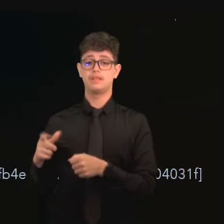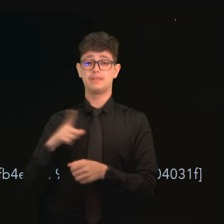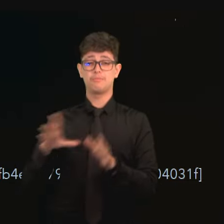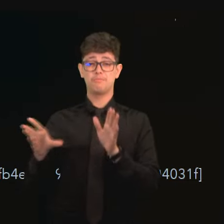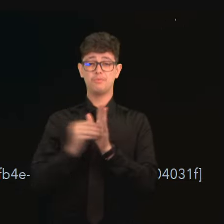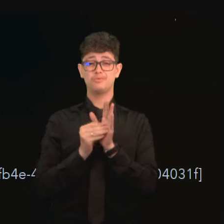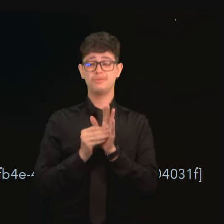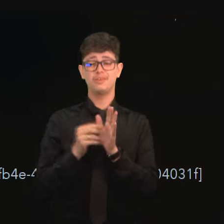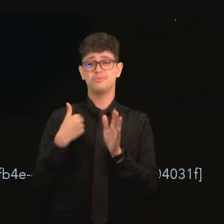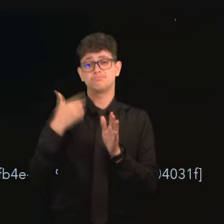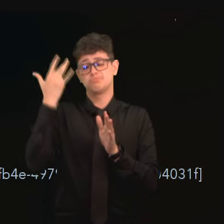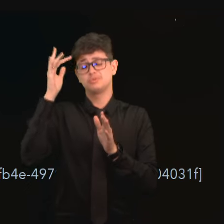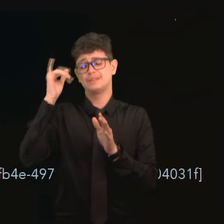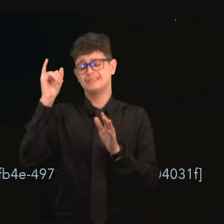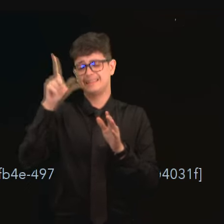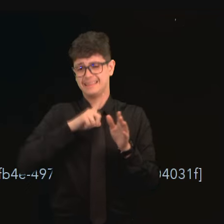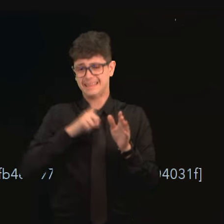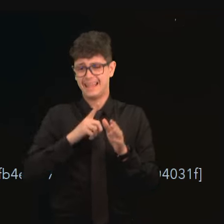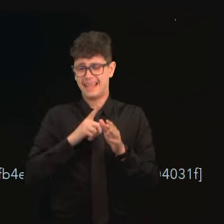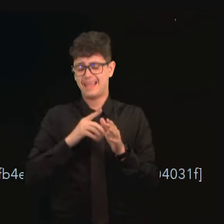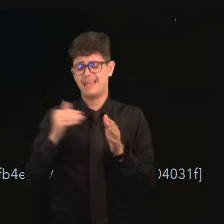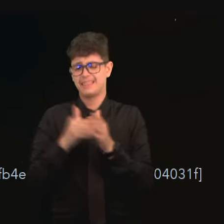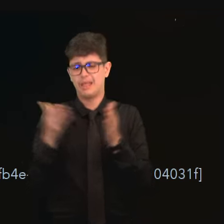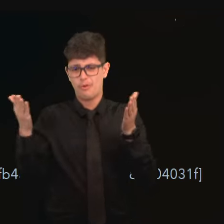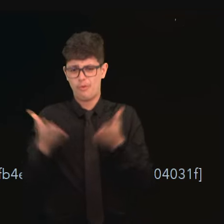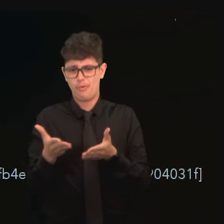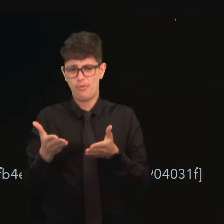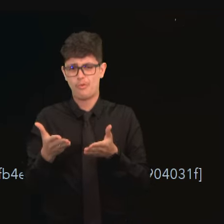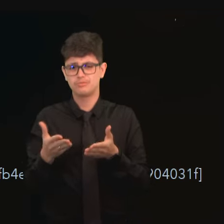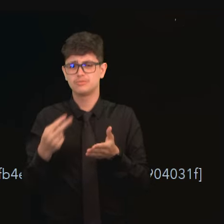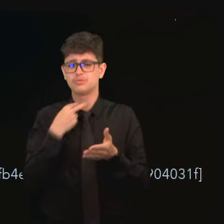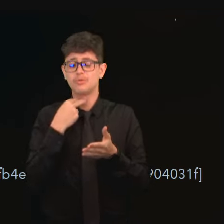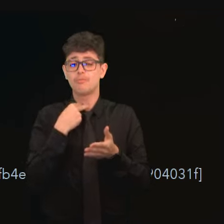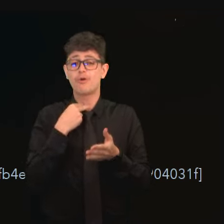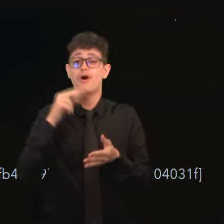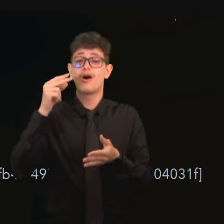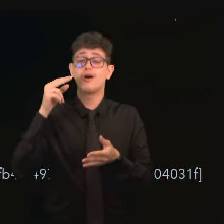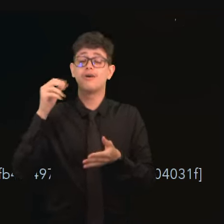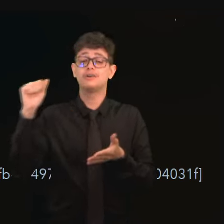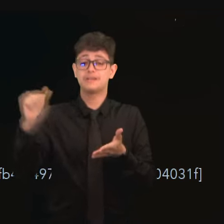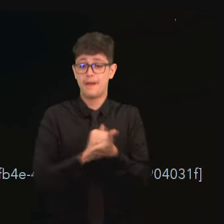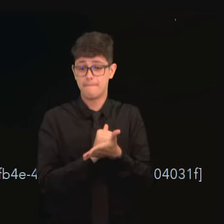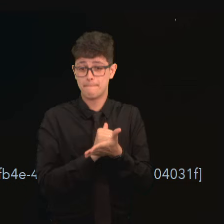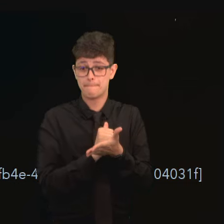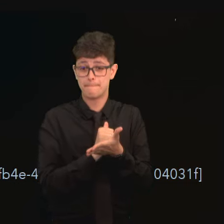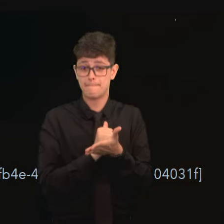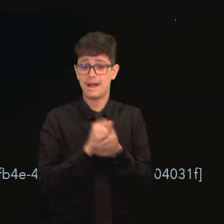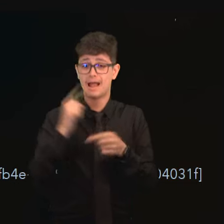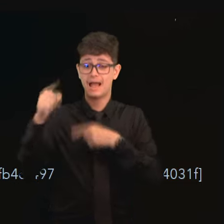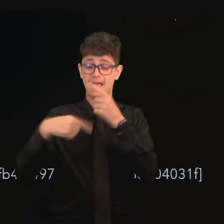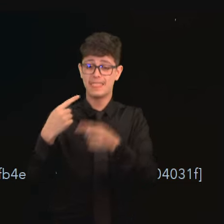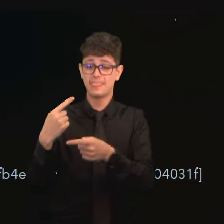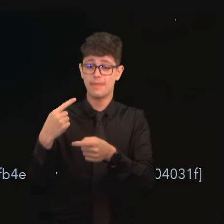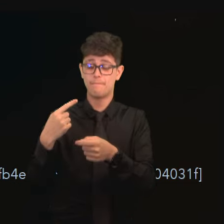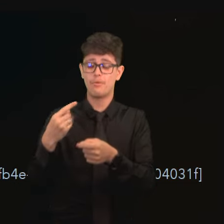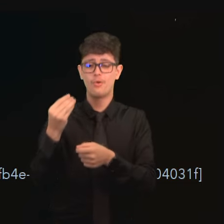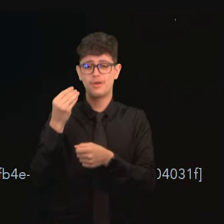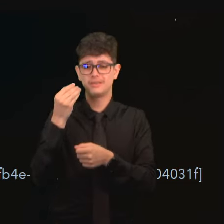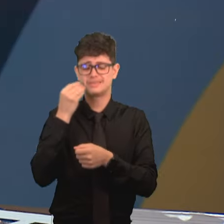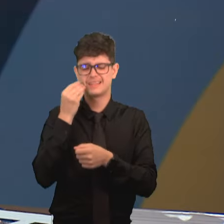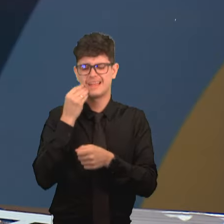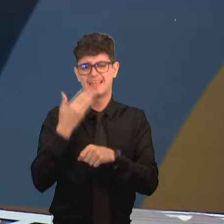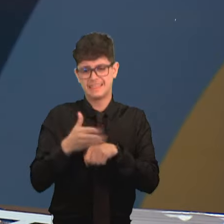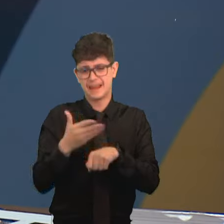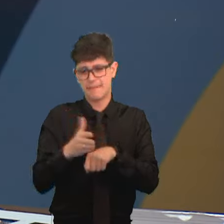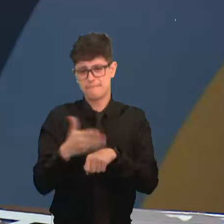un modelo, desaprender el dato. No tenemos una manera de borrar un dato post-capacitación.